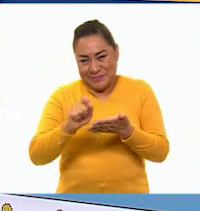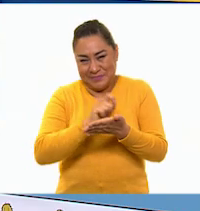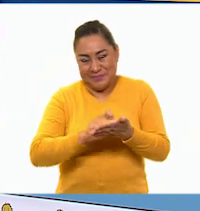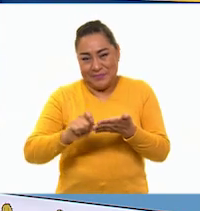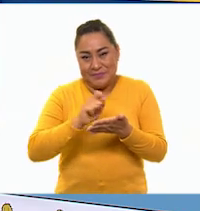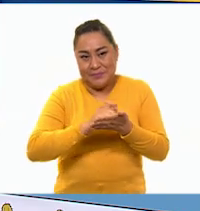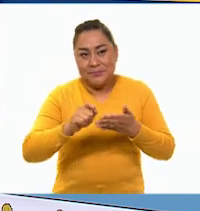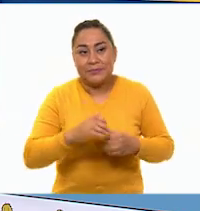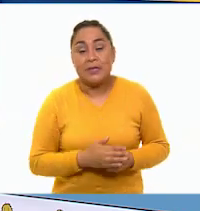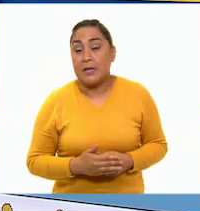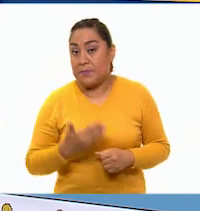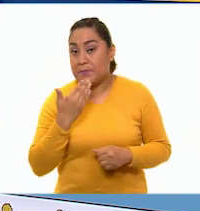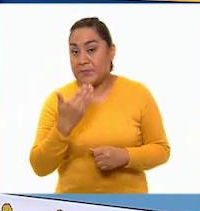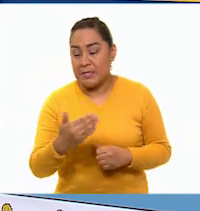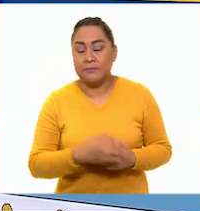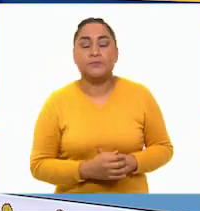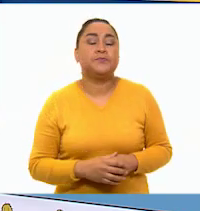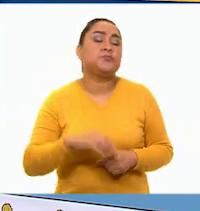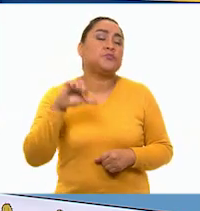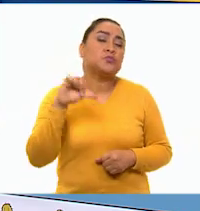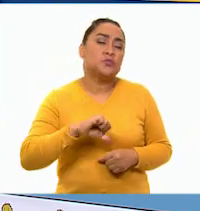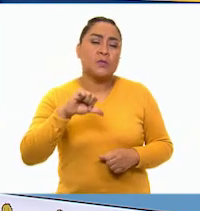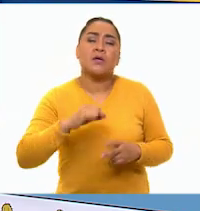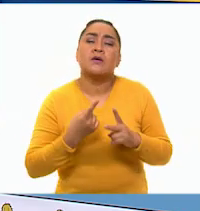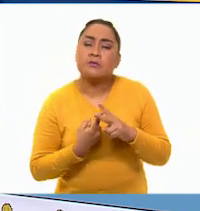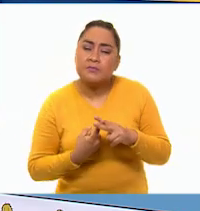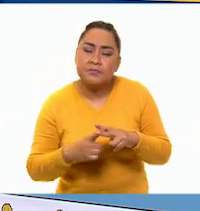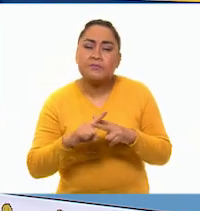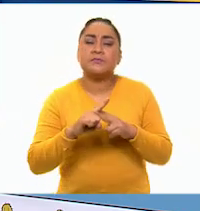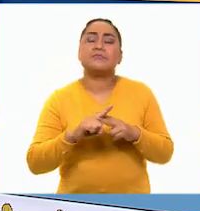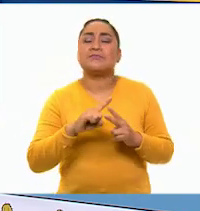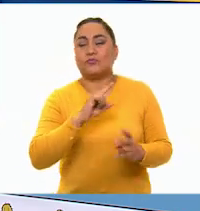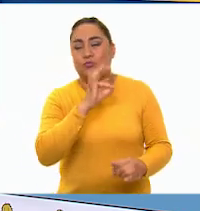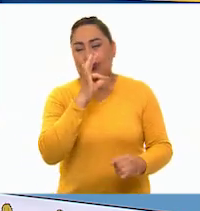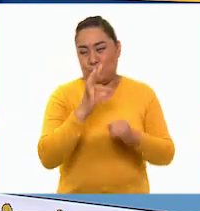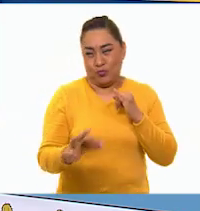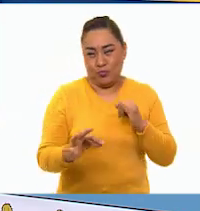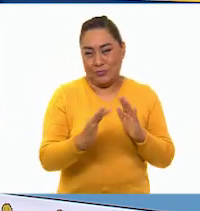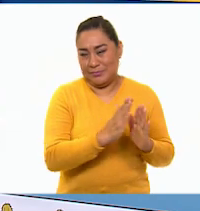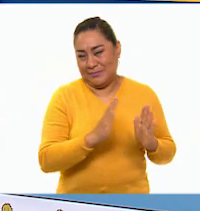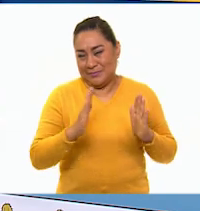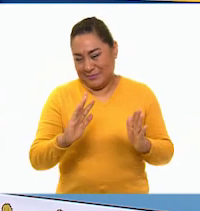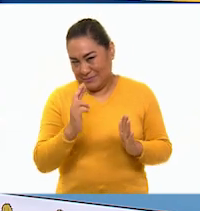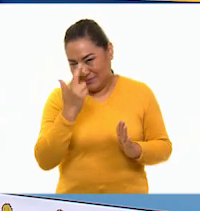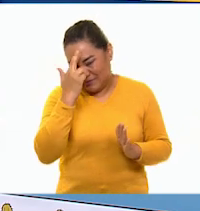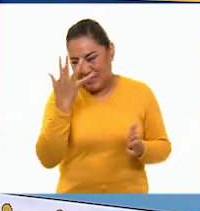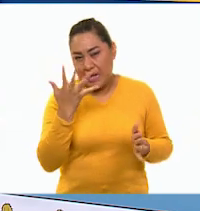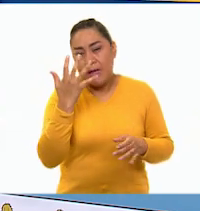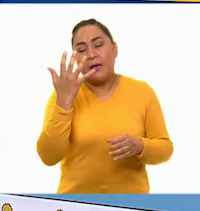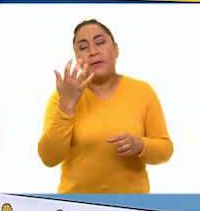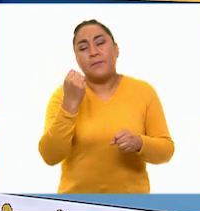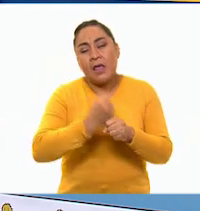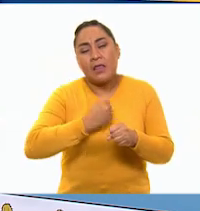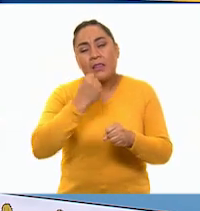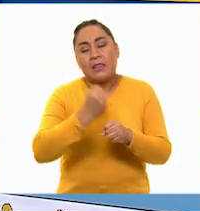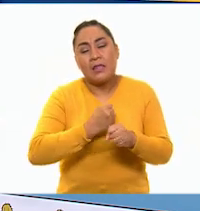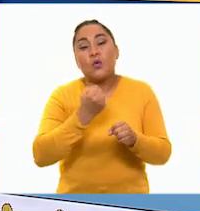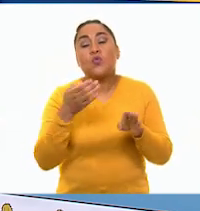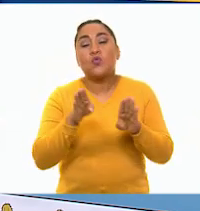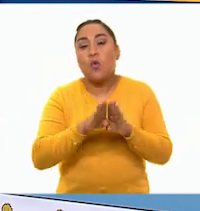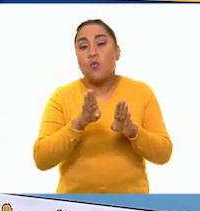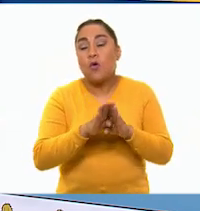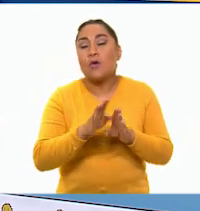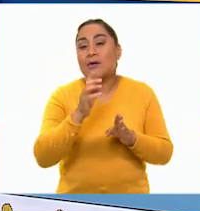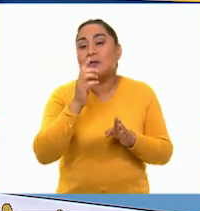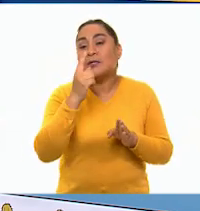Efectivamente. Hoy vamos a iniciar la última etapa del trabajo que hemos venido haciendo con la práctica social del lenguaje. Escribir retratos